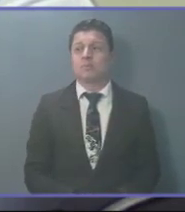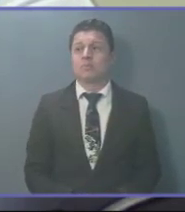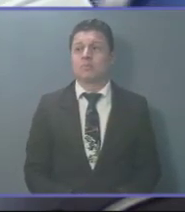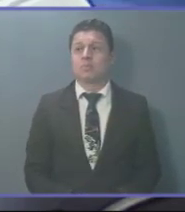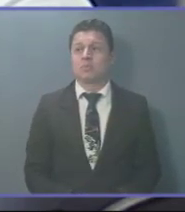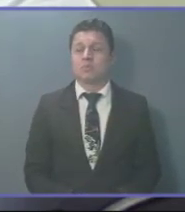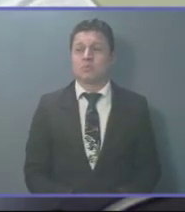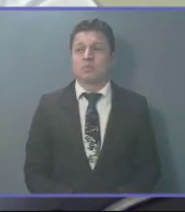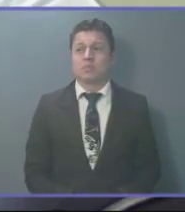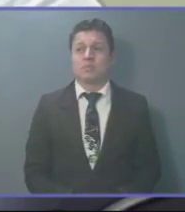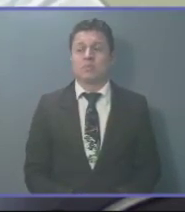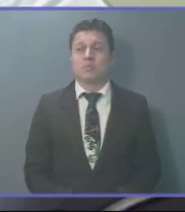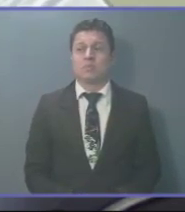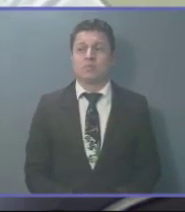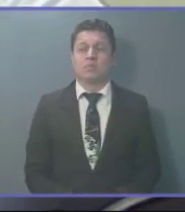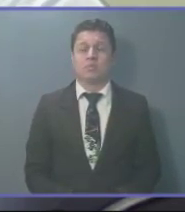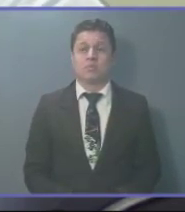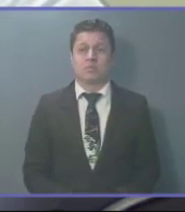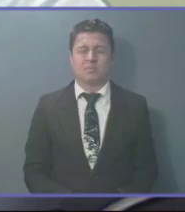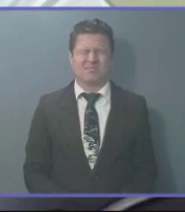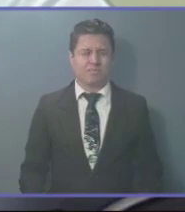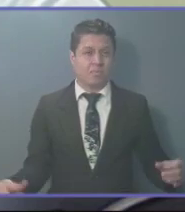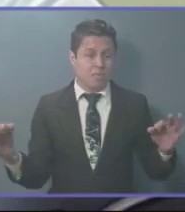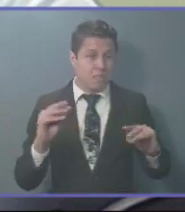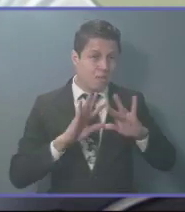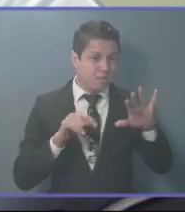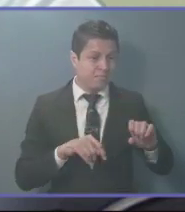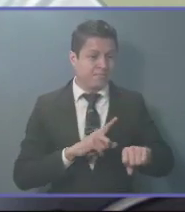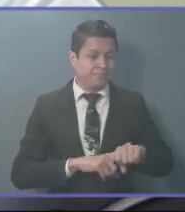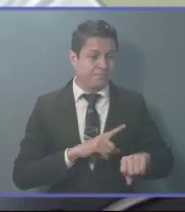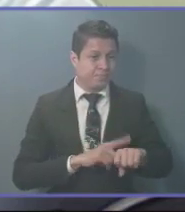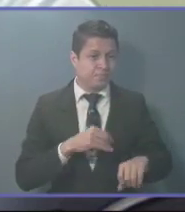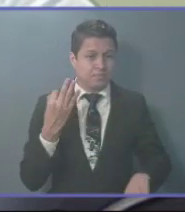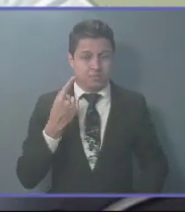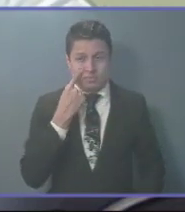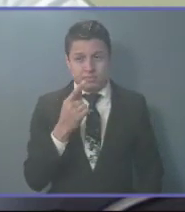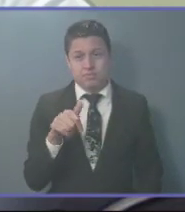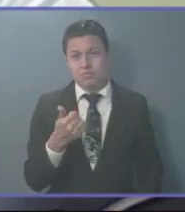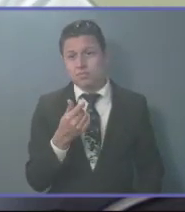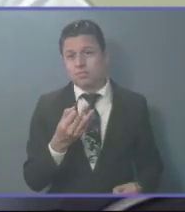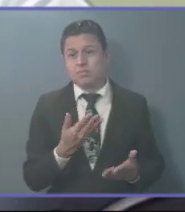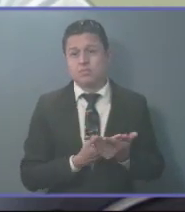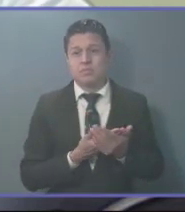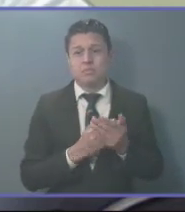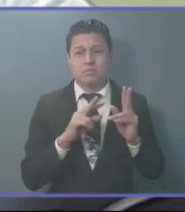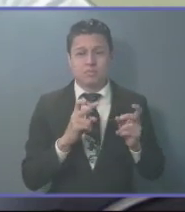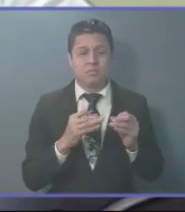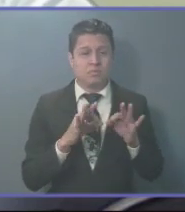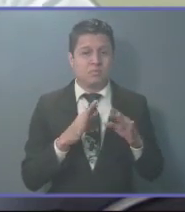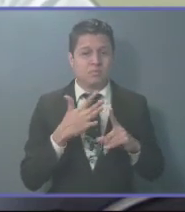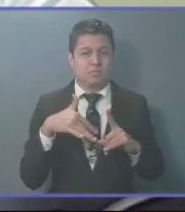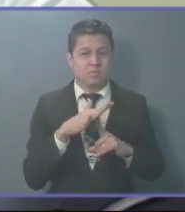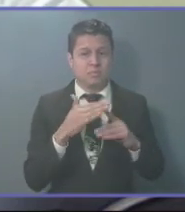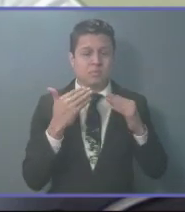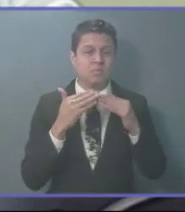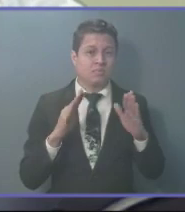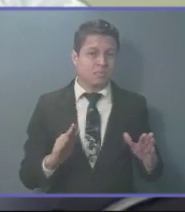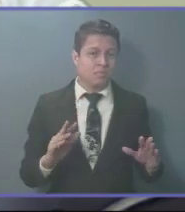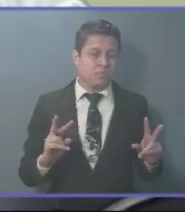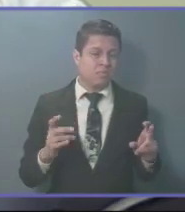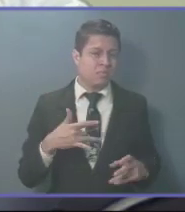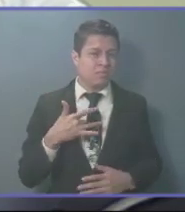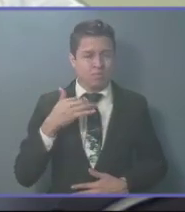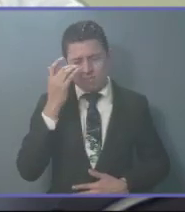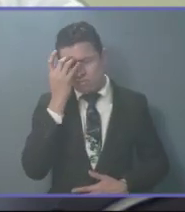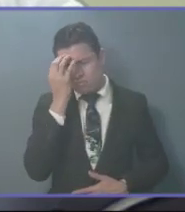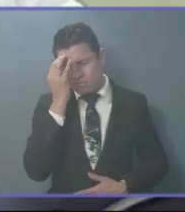Que sin duda alguna en estos momentos nos debiésemos de encontrar en otras circunstancias de preocupación por